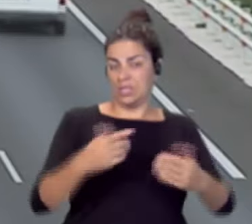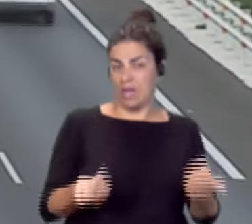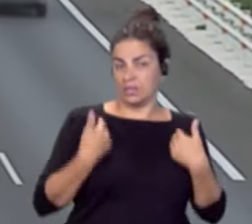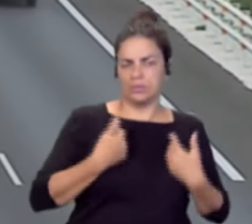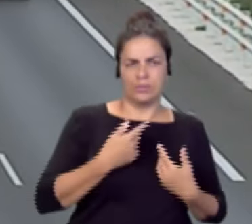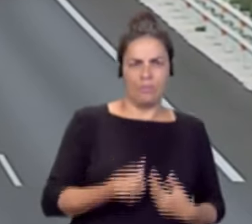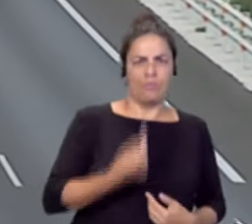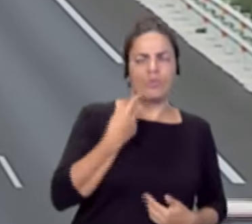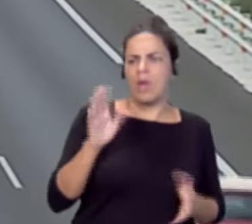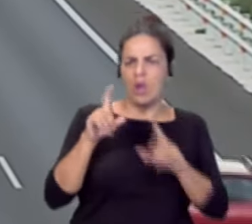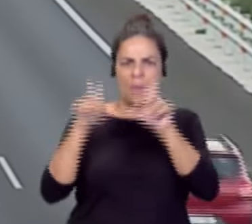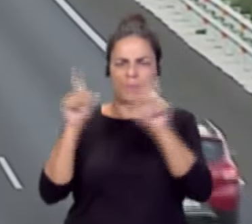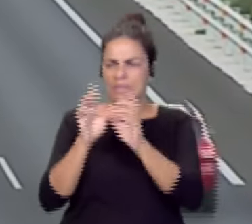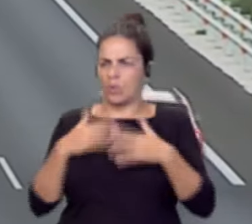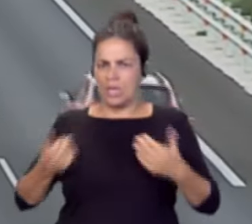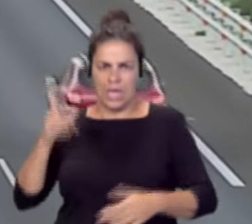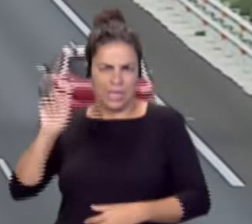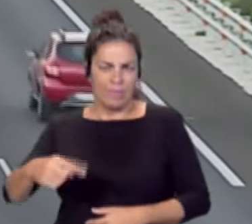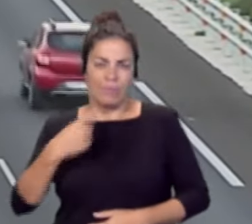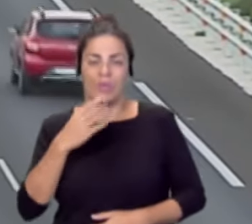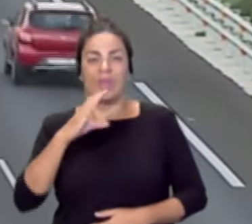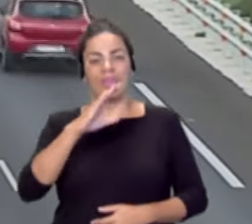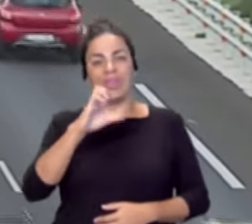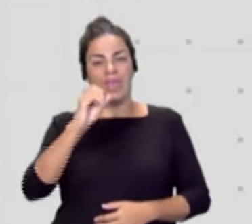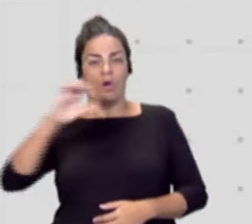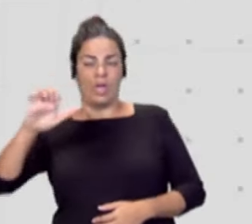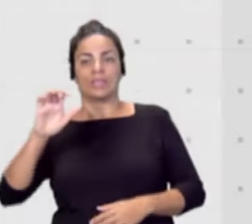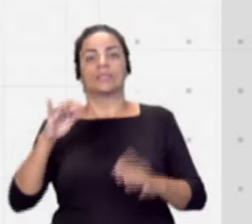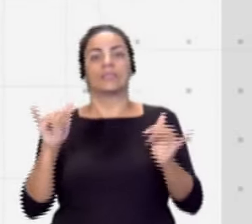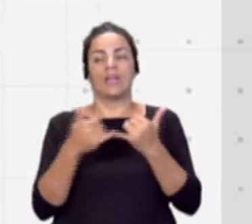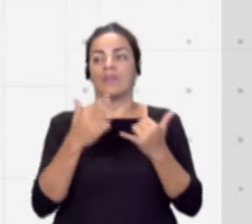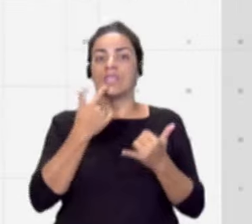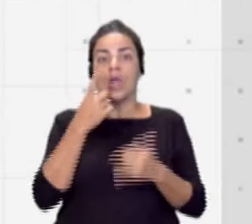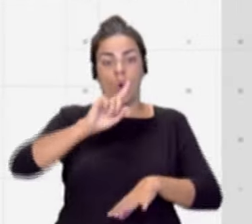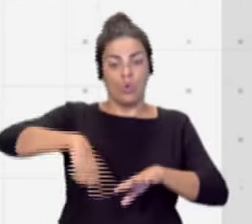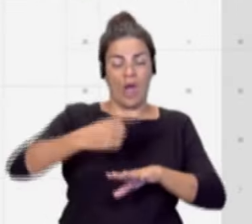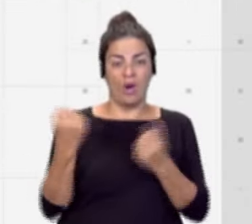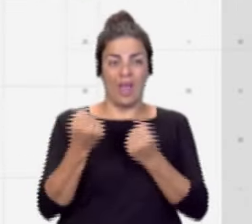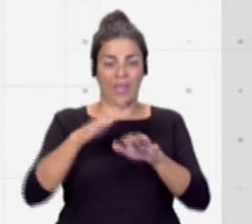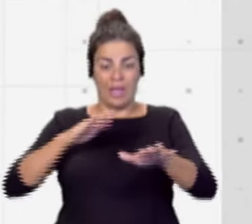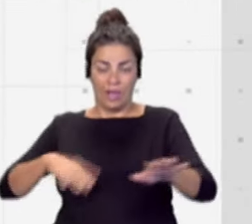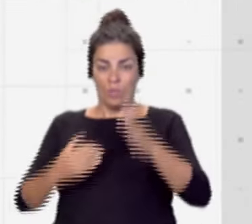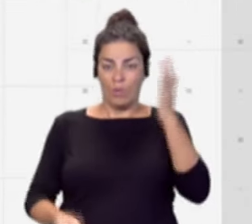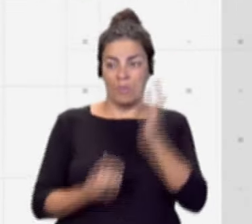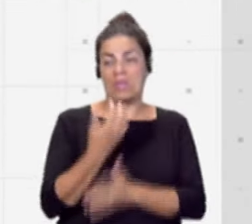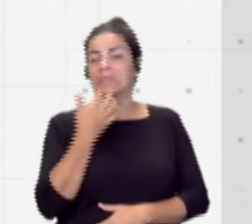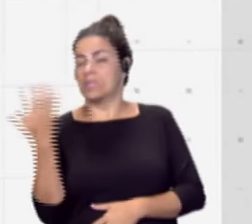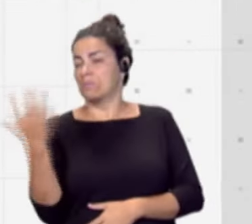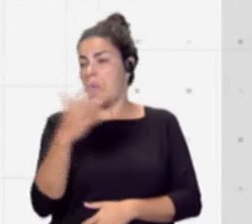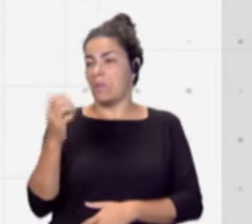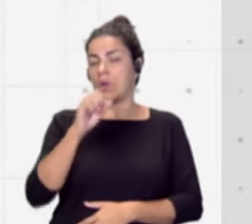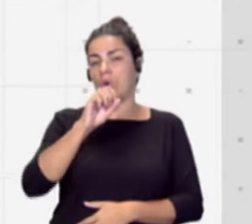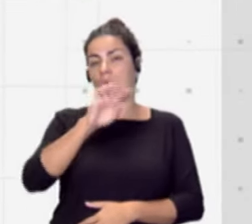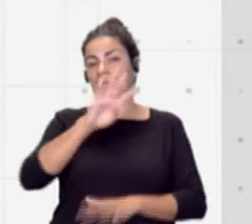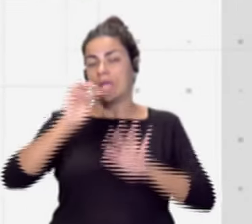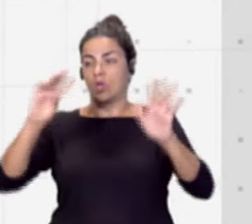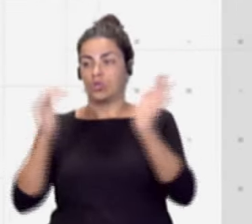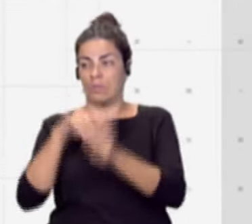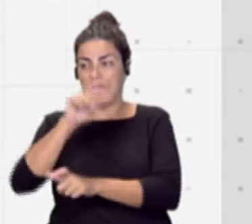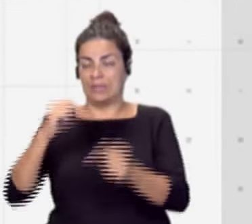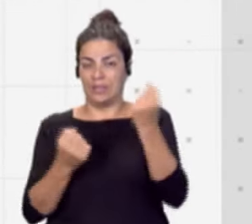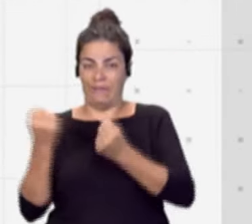La COE de Tenerife calcula que en una hora de atasco por la mañana, estimando que circulan unos 48.000 trabajadores por la TF5 y que